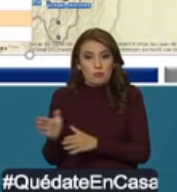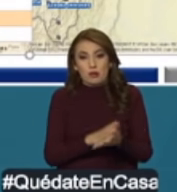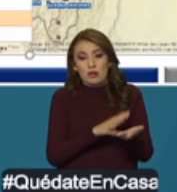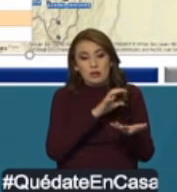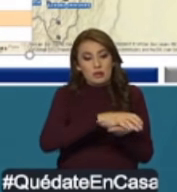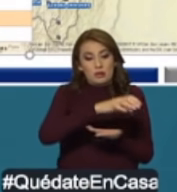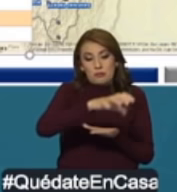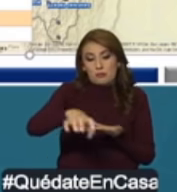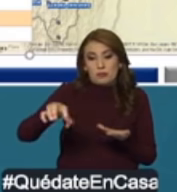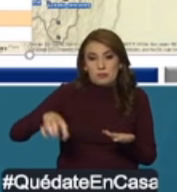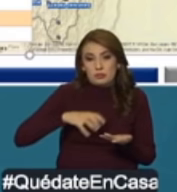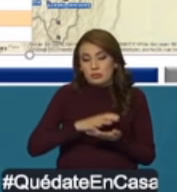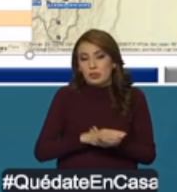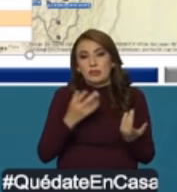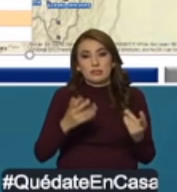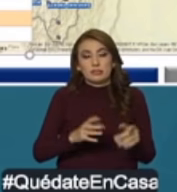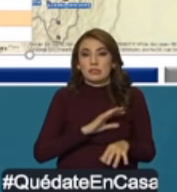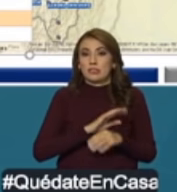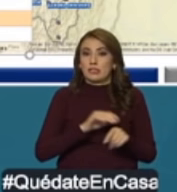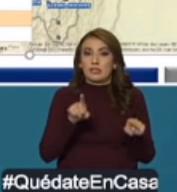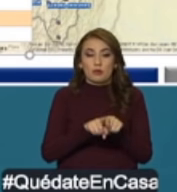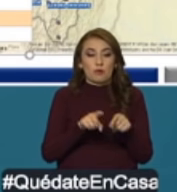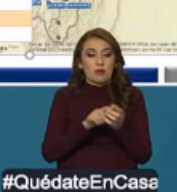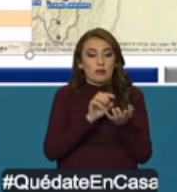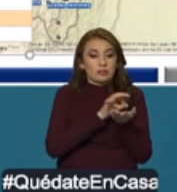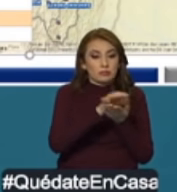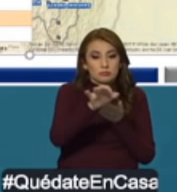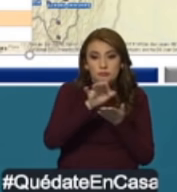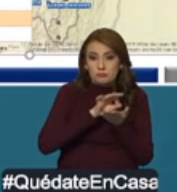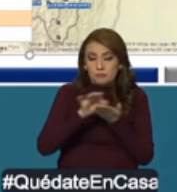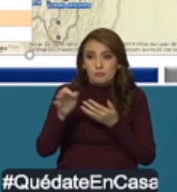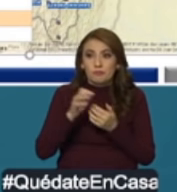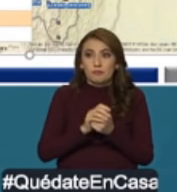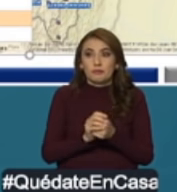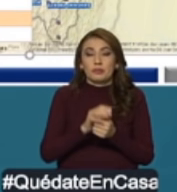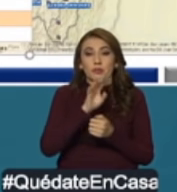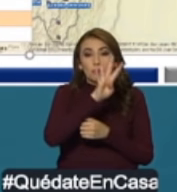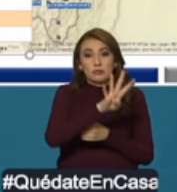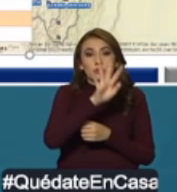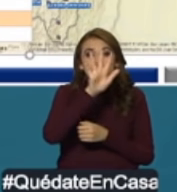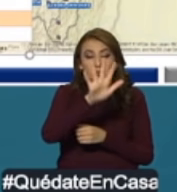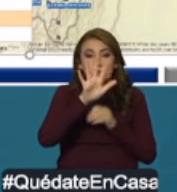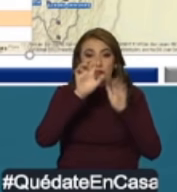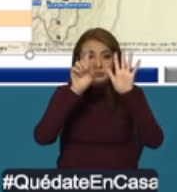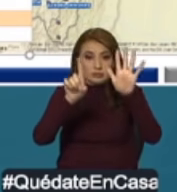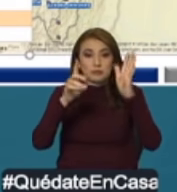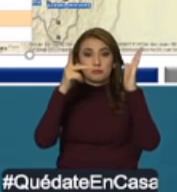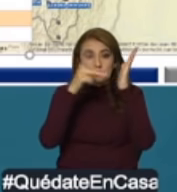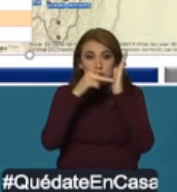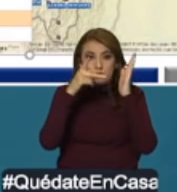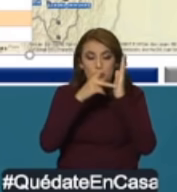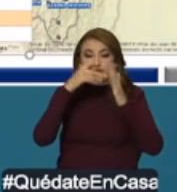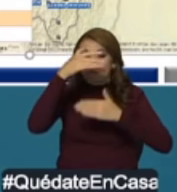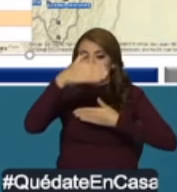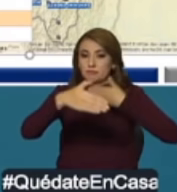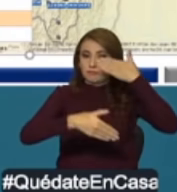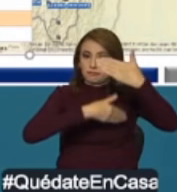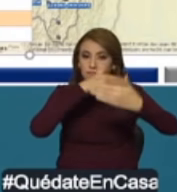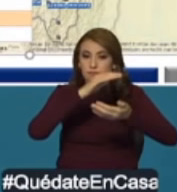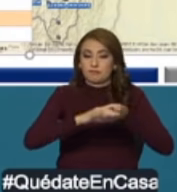interprovinciales, interregionales, interparroquiales. Son un total de 456 puntos en donde se gestiona la